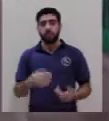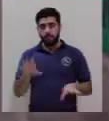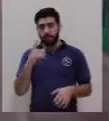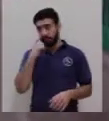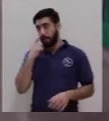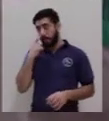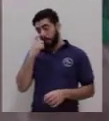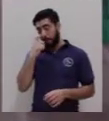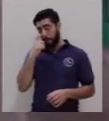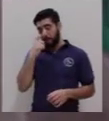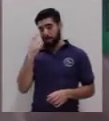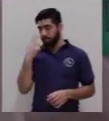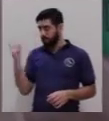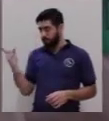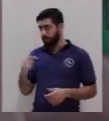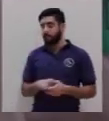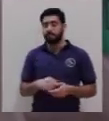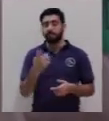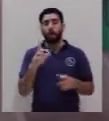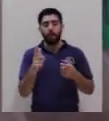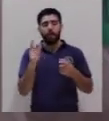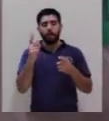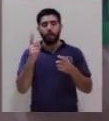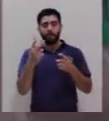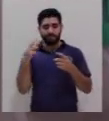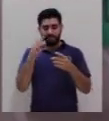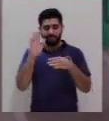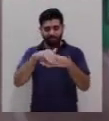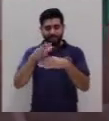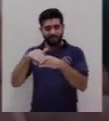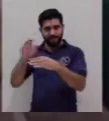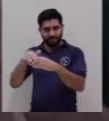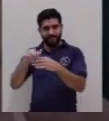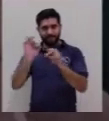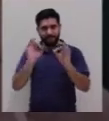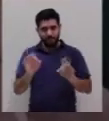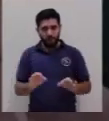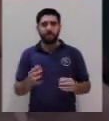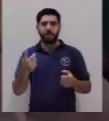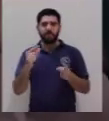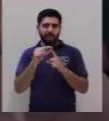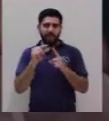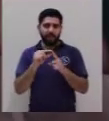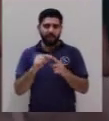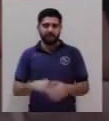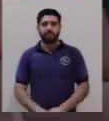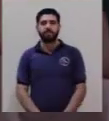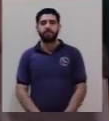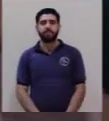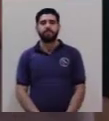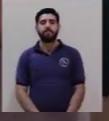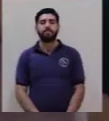doblamos. André. Agudas, graves y esdrújulas. Ajá. Y abajo, prosódico,